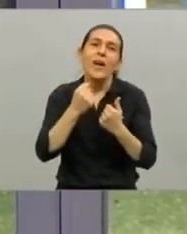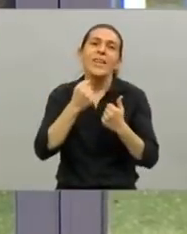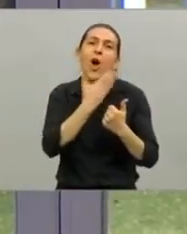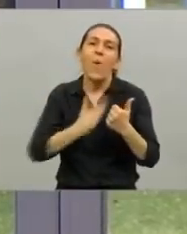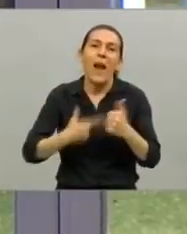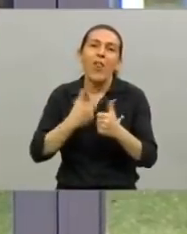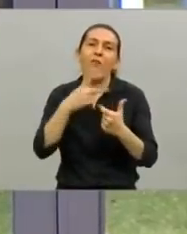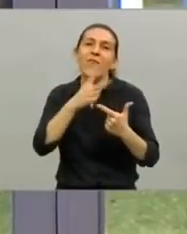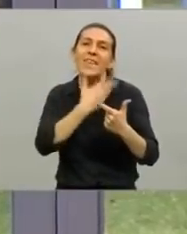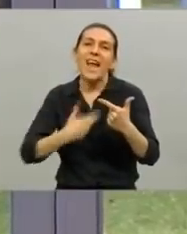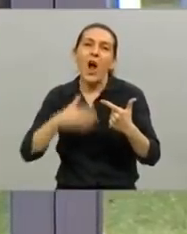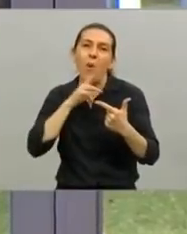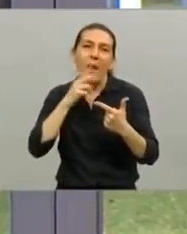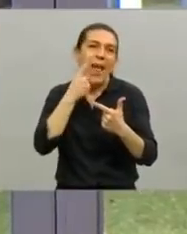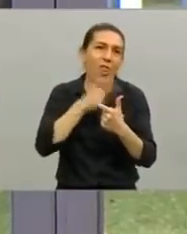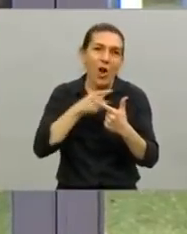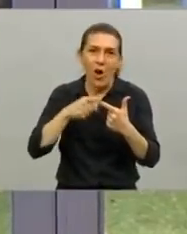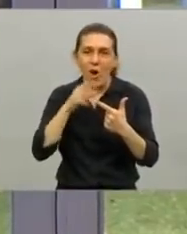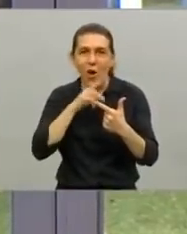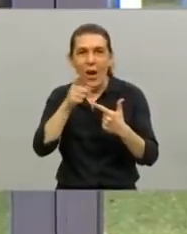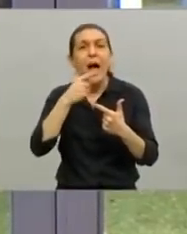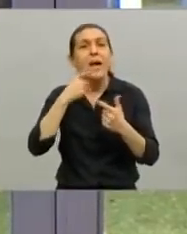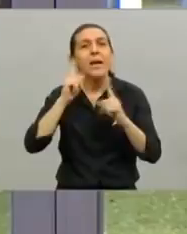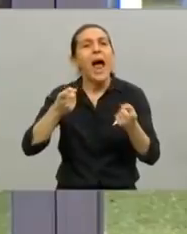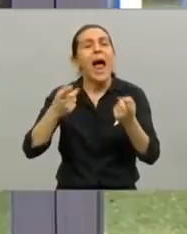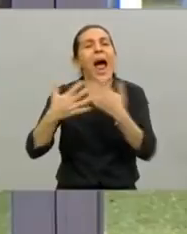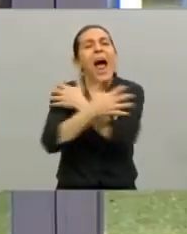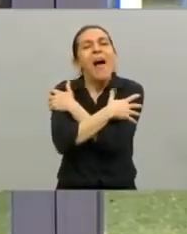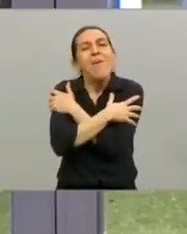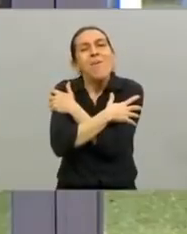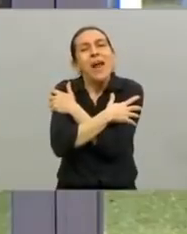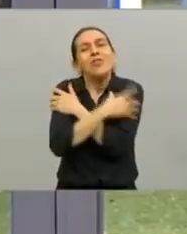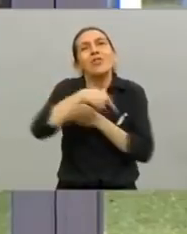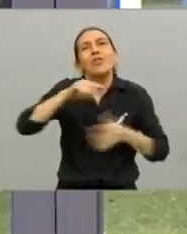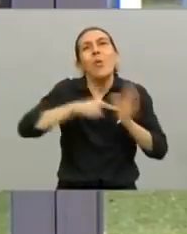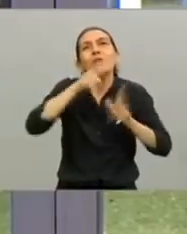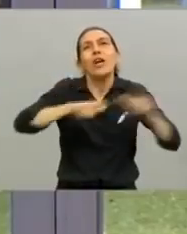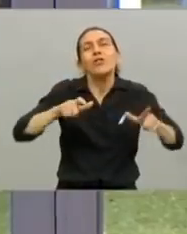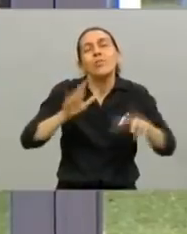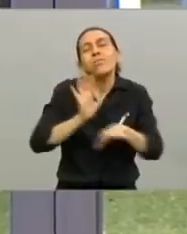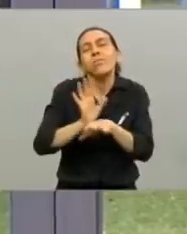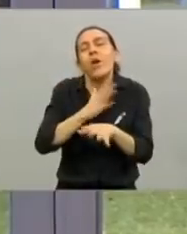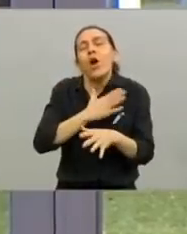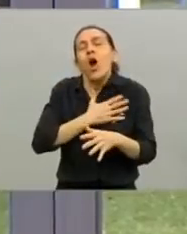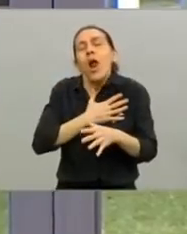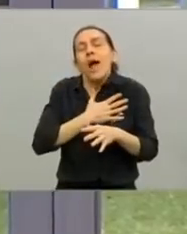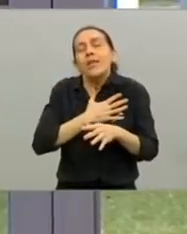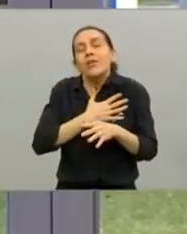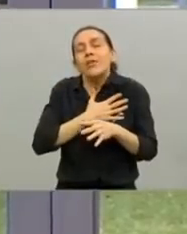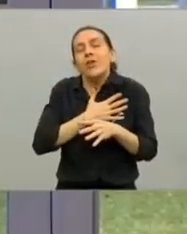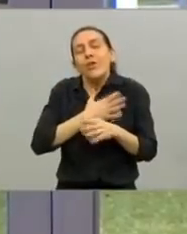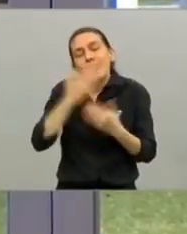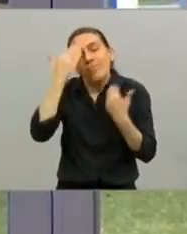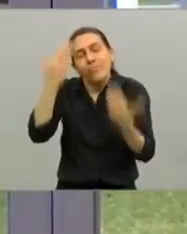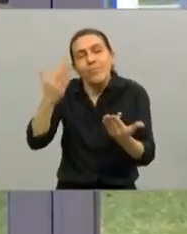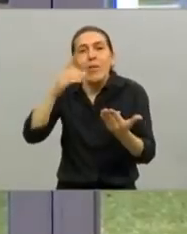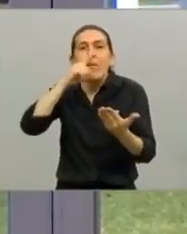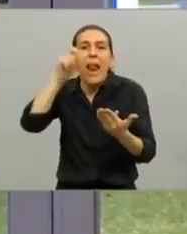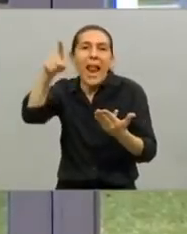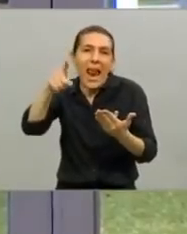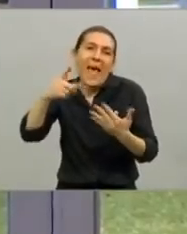vicegobernadora. Los abrazo desde Buenos Aires. Sepan que mi corazón está allí homenajeando a don Manuel